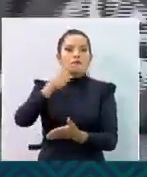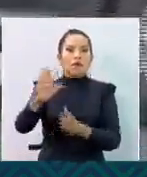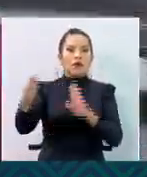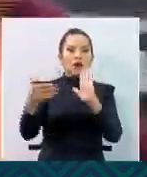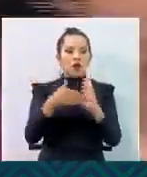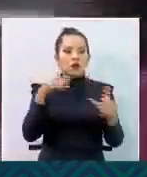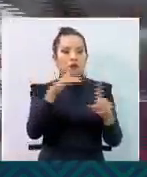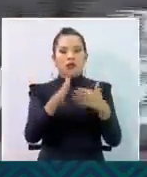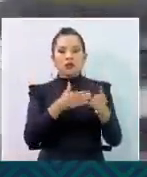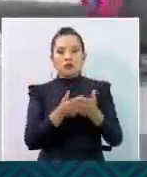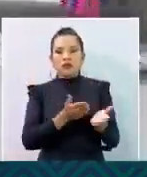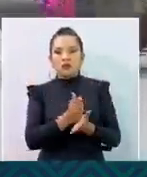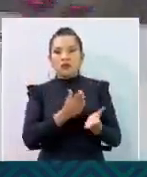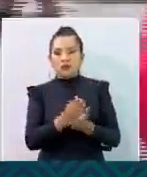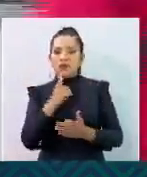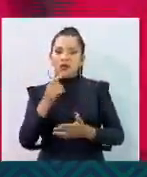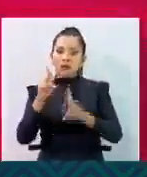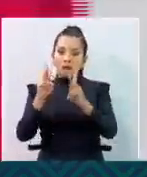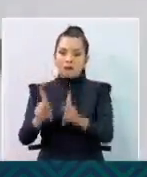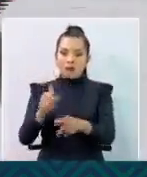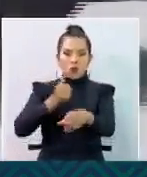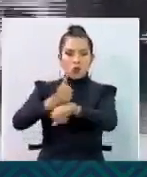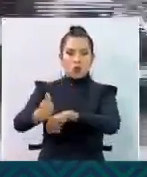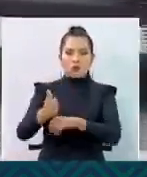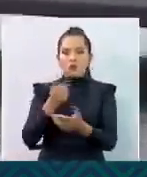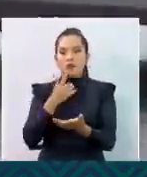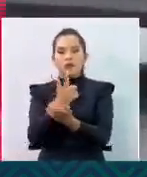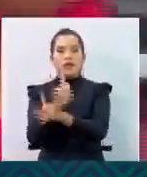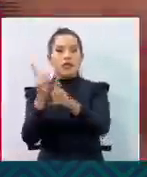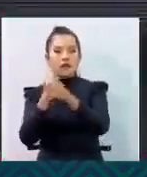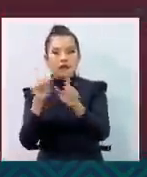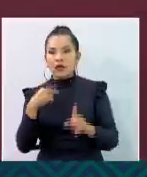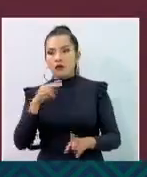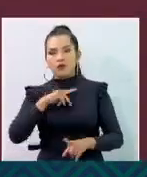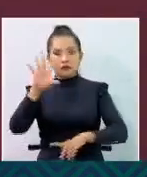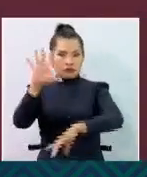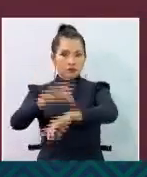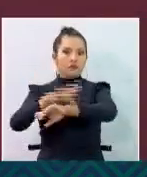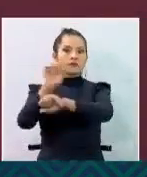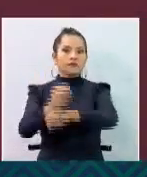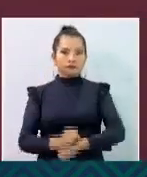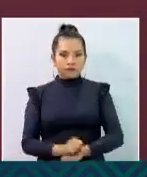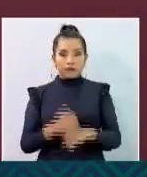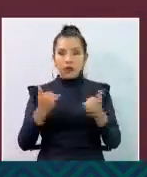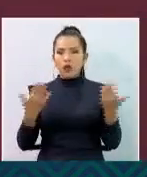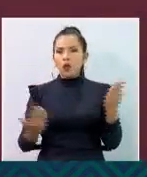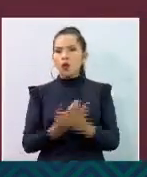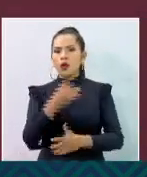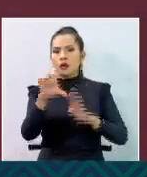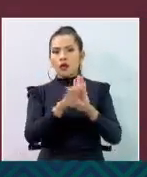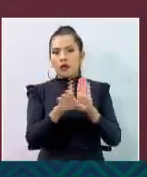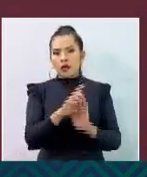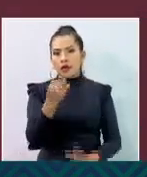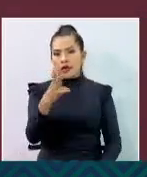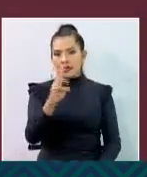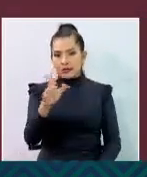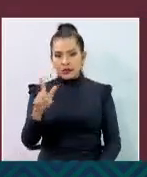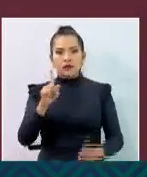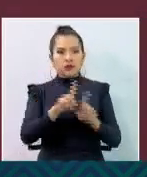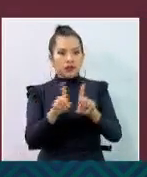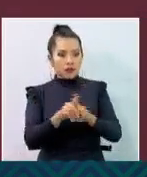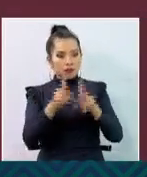casos de violencia contra la mujer. A esto se ha acompañado con la Ley 1443 sobre protección a víctimas de